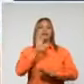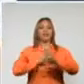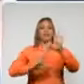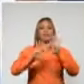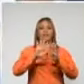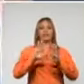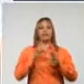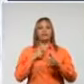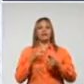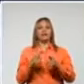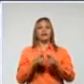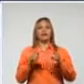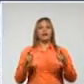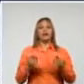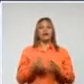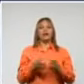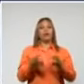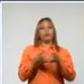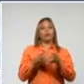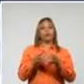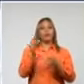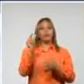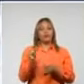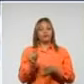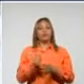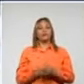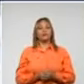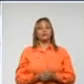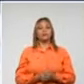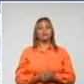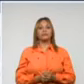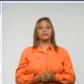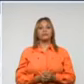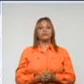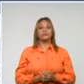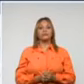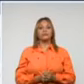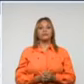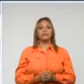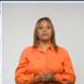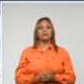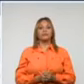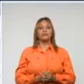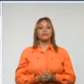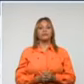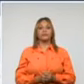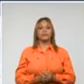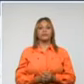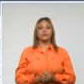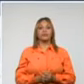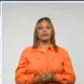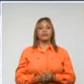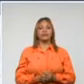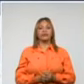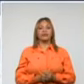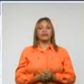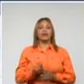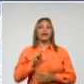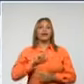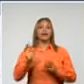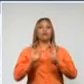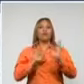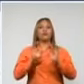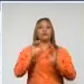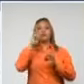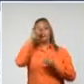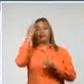rebaño, uno piensa siempre en un grupo de ovejas, de animales, ¿no? La inmunidad de rebaño es una